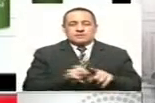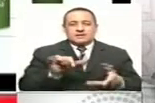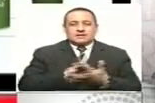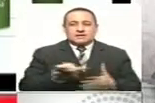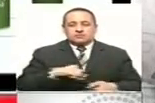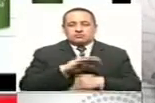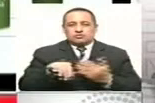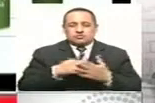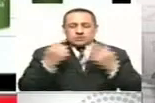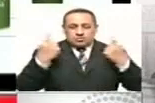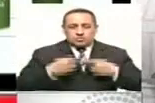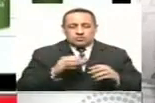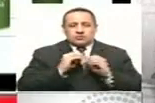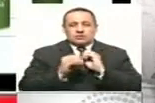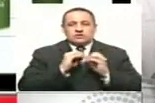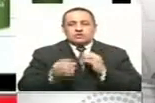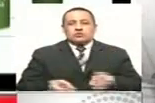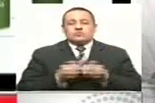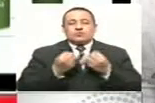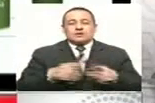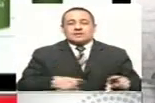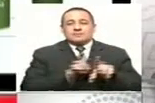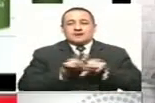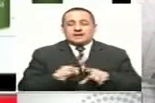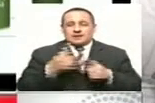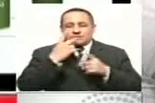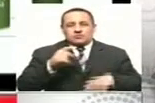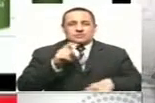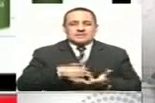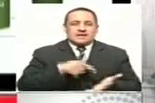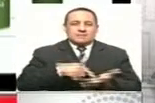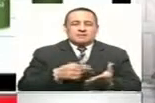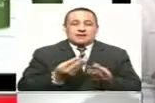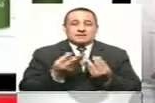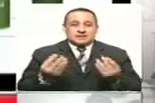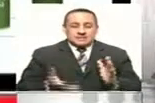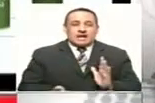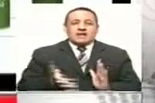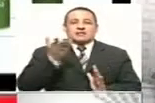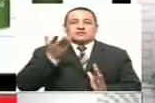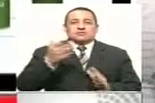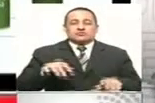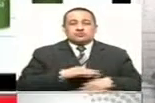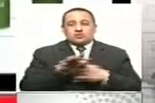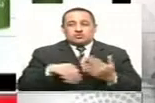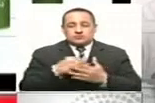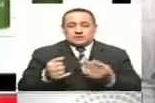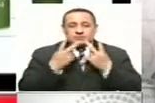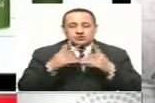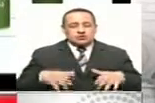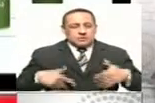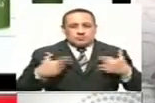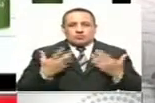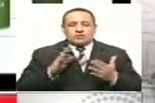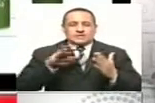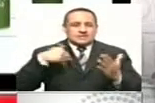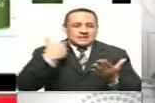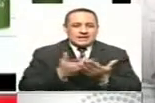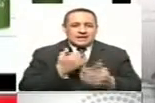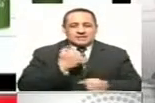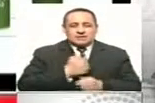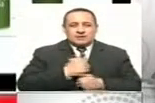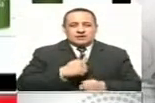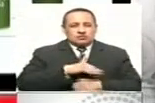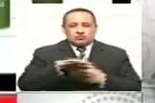de regulación, ¿no? Porque hay todavía una morosidad bastante alta. Entonces, ahí no se va a poder llegar a ejecutar